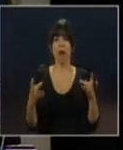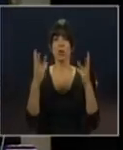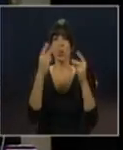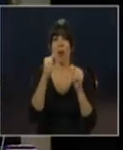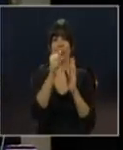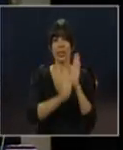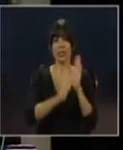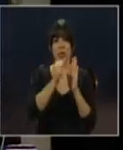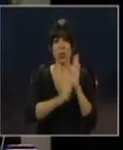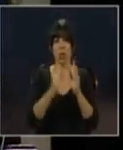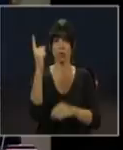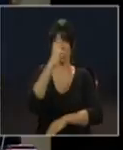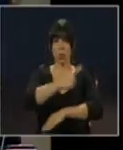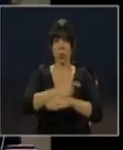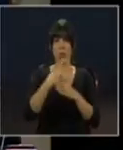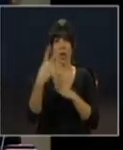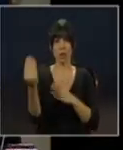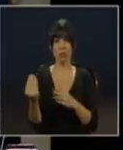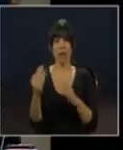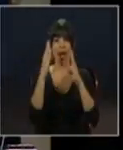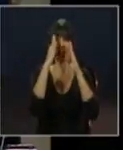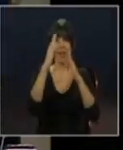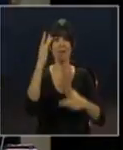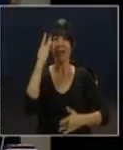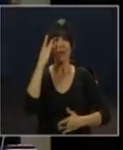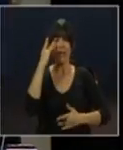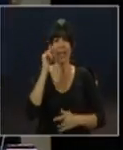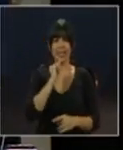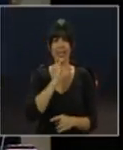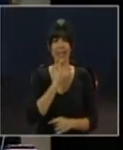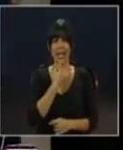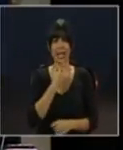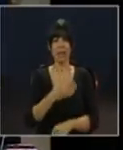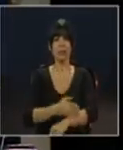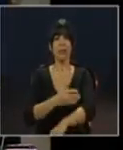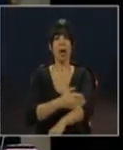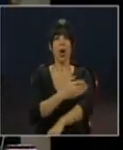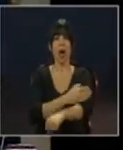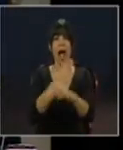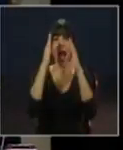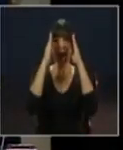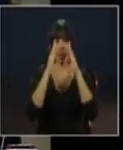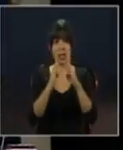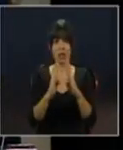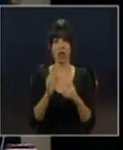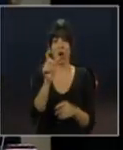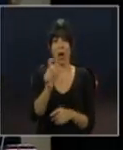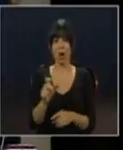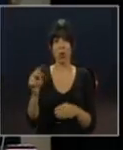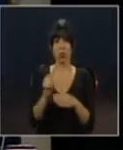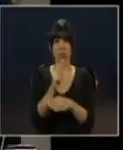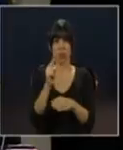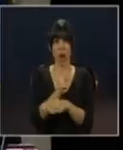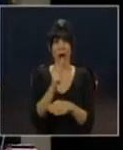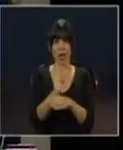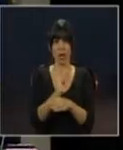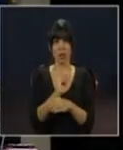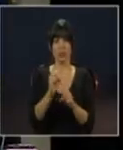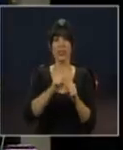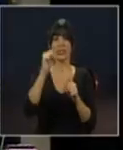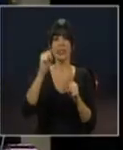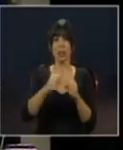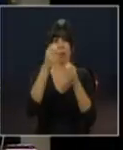cirugías ambulatorias, atender enfermedades crónicas, mejorar la atención al usuario, remozar los